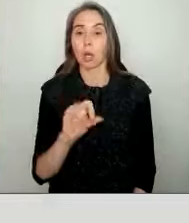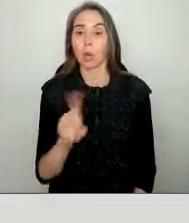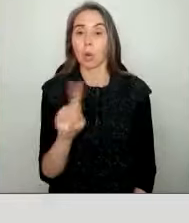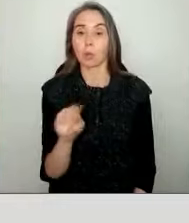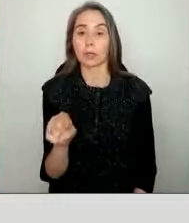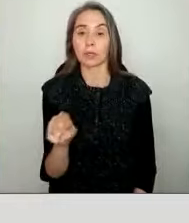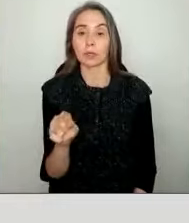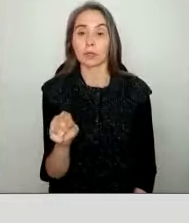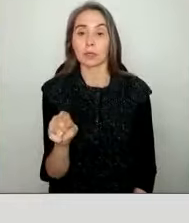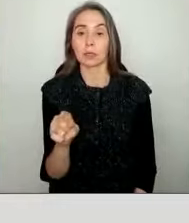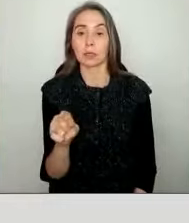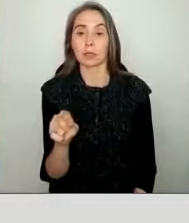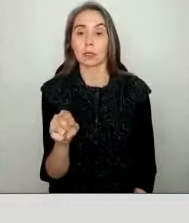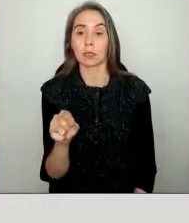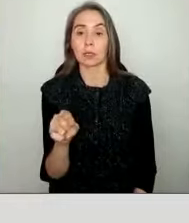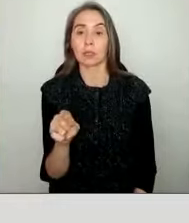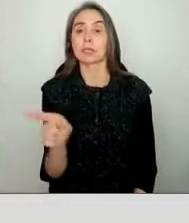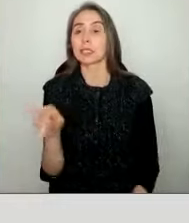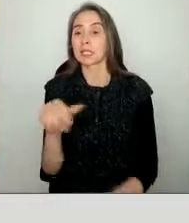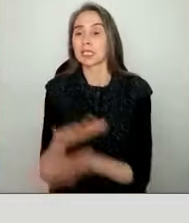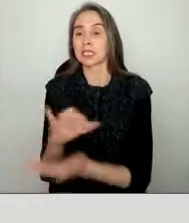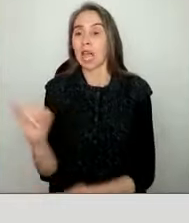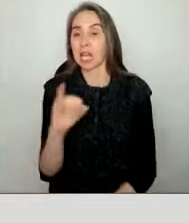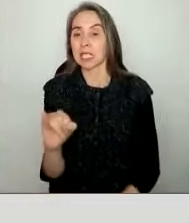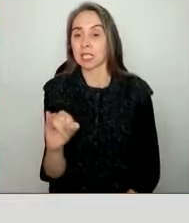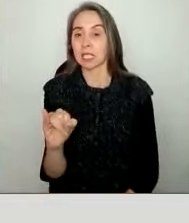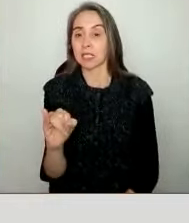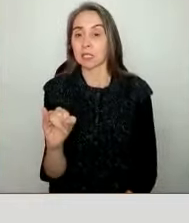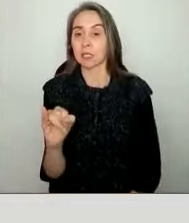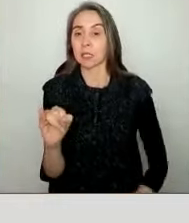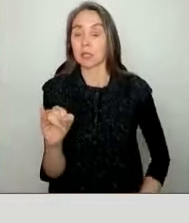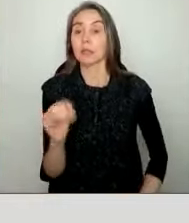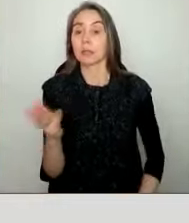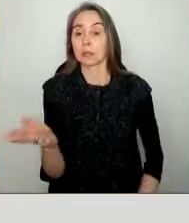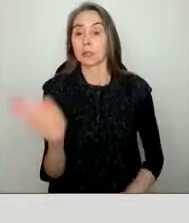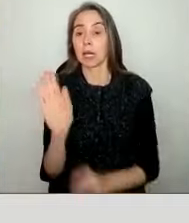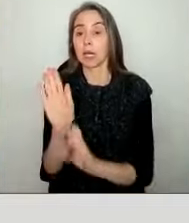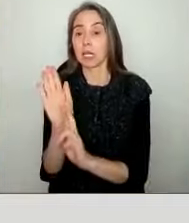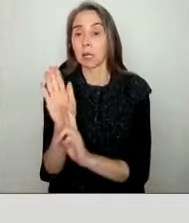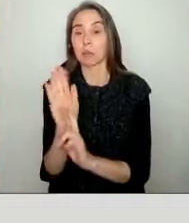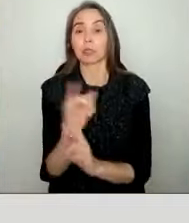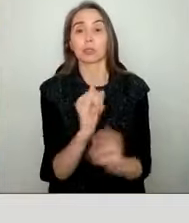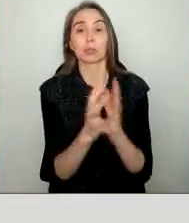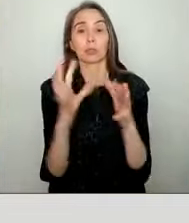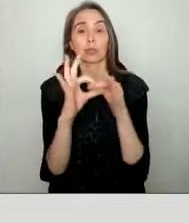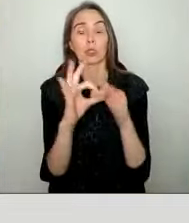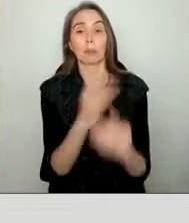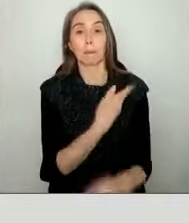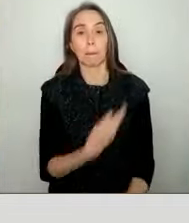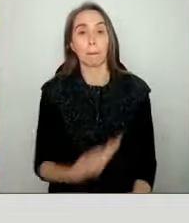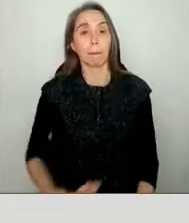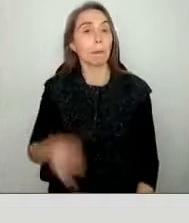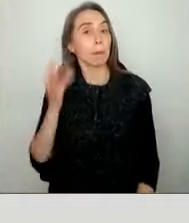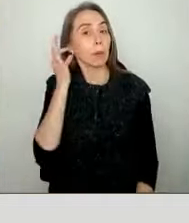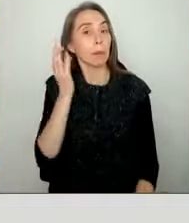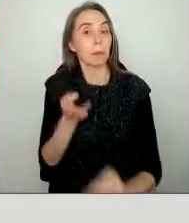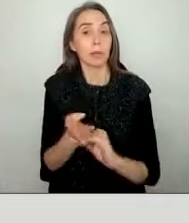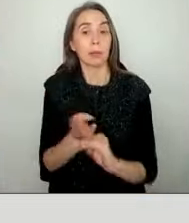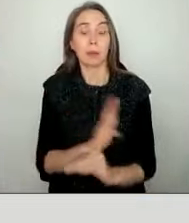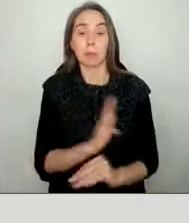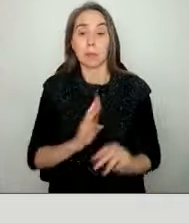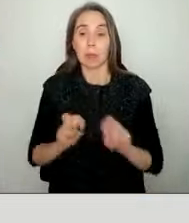Luis Luis Sánchez punto de reglamento Sí muchas gracias presidenta solicitar el acuerdo de la sala y